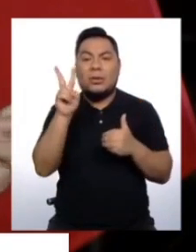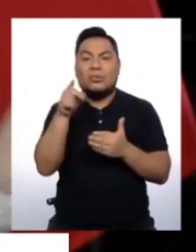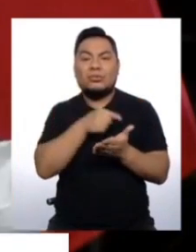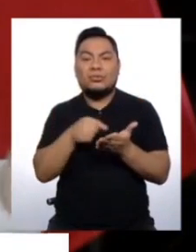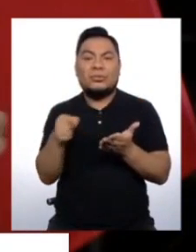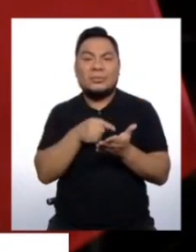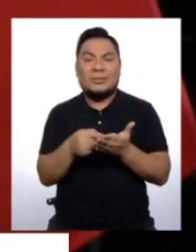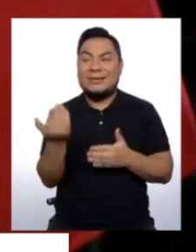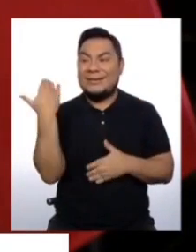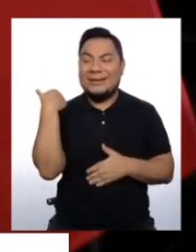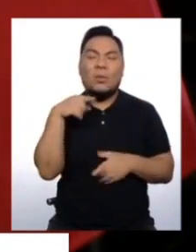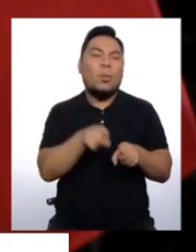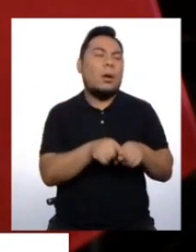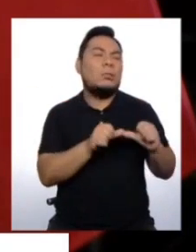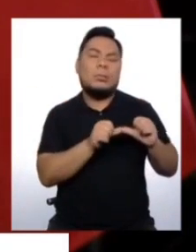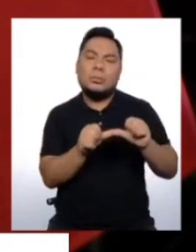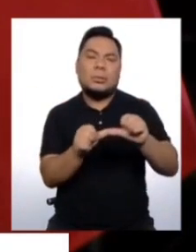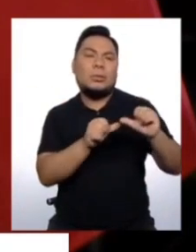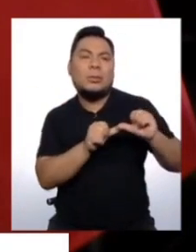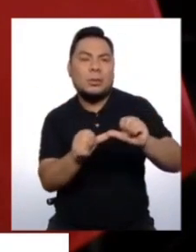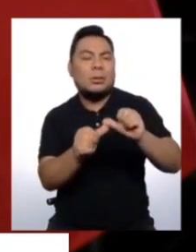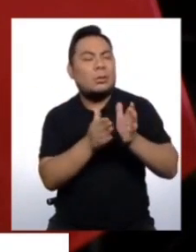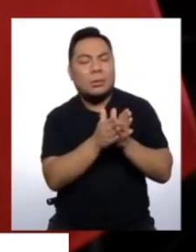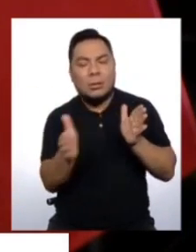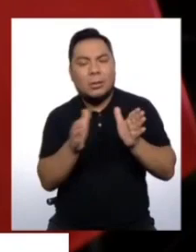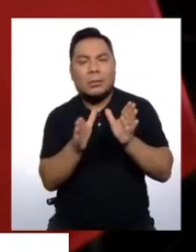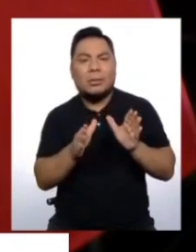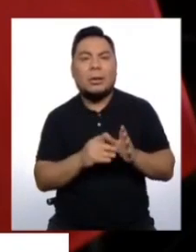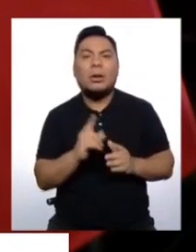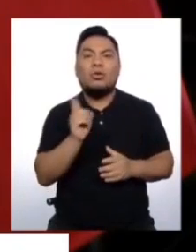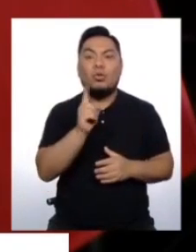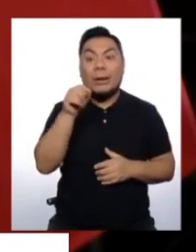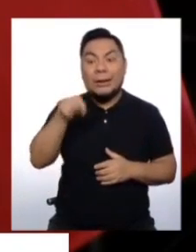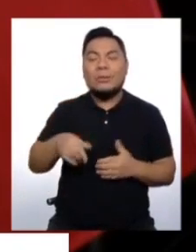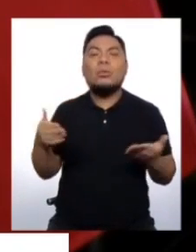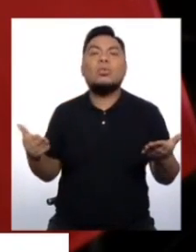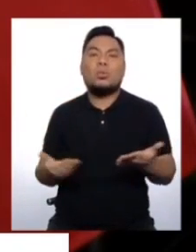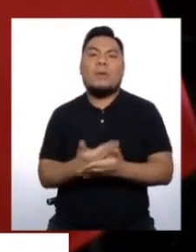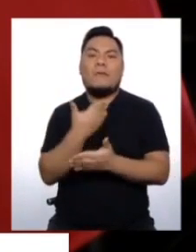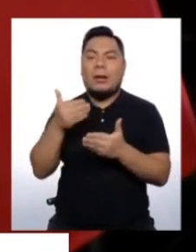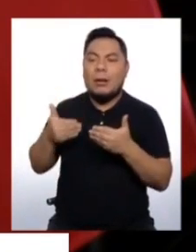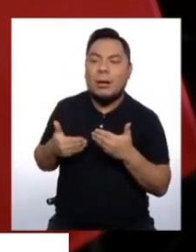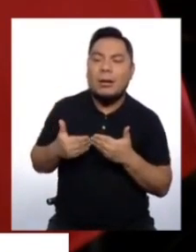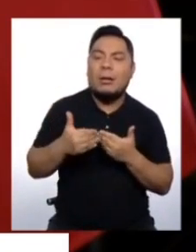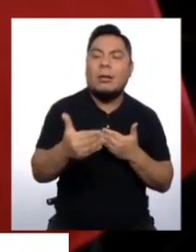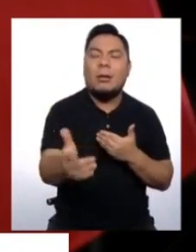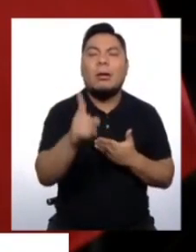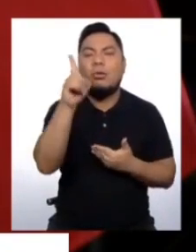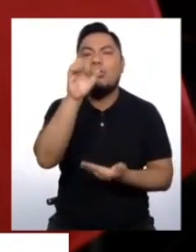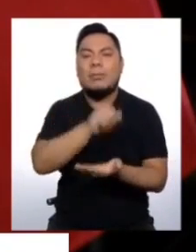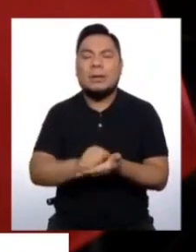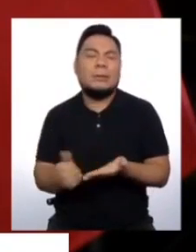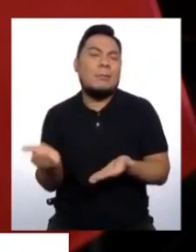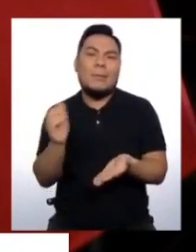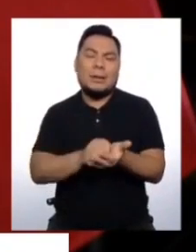como eran las anteriores, era con un horizonte más largo, porque queremos en